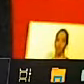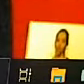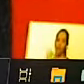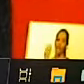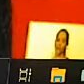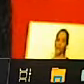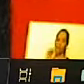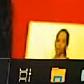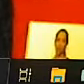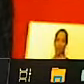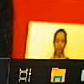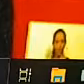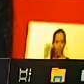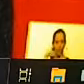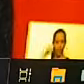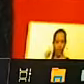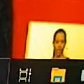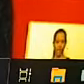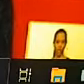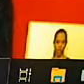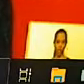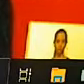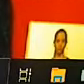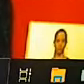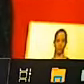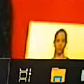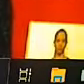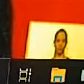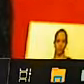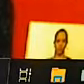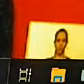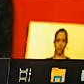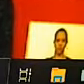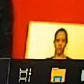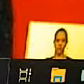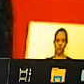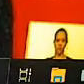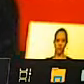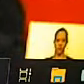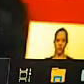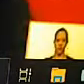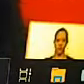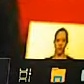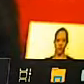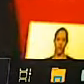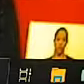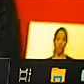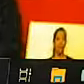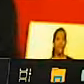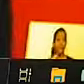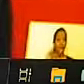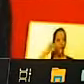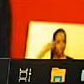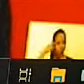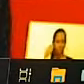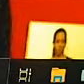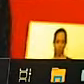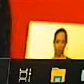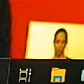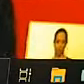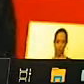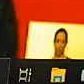Pero vamos a ver este video, ya lo tenemos listo, el video. ¿Bien? ¿Está listo? Sí. Sí, porque es que hay que recordarle permanentemente a